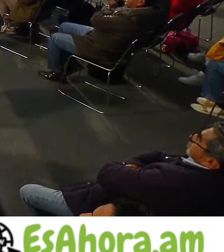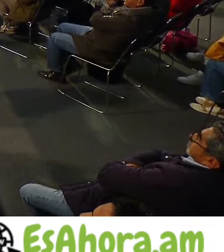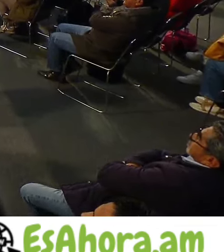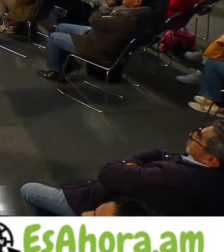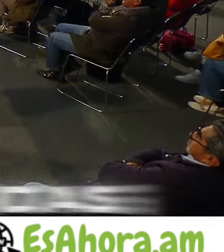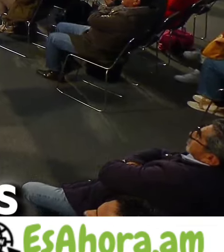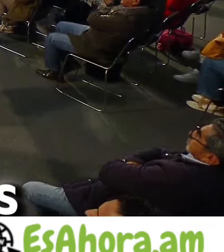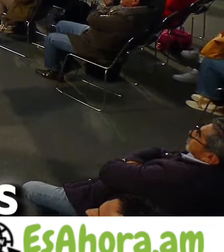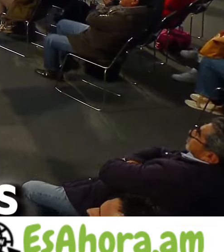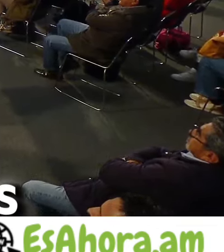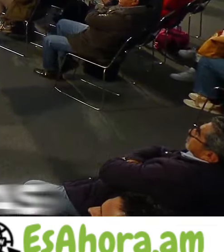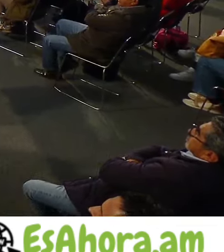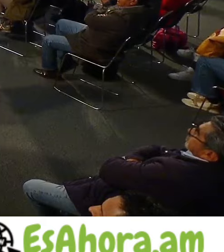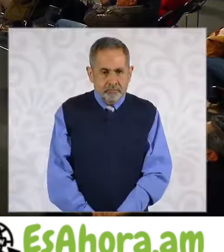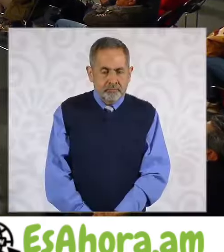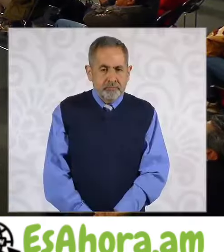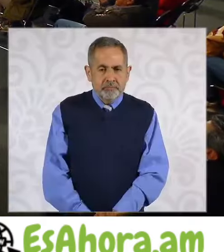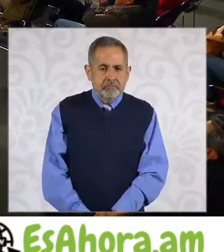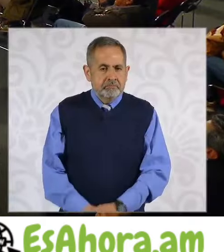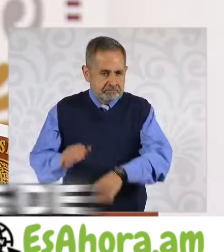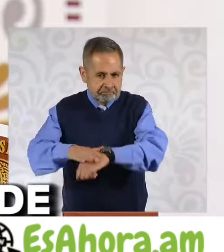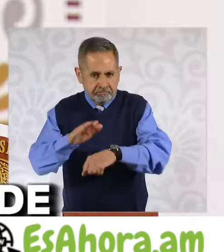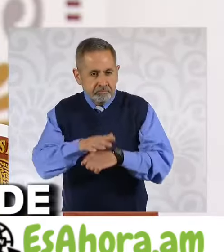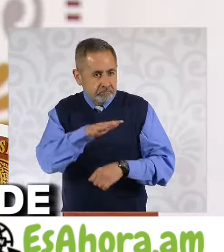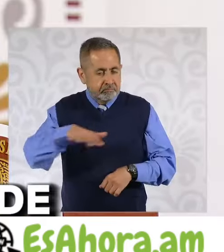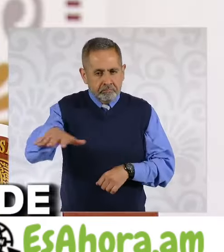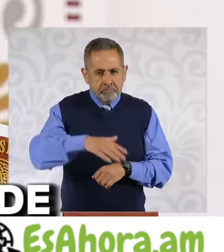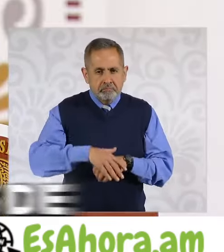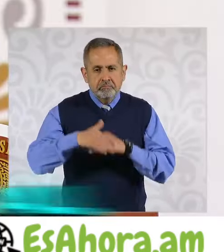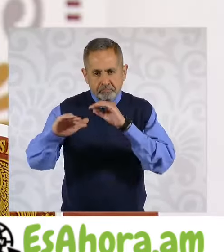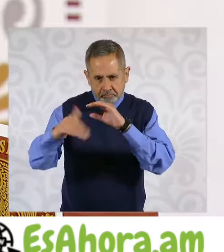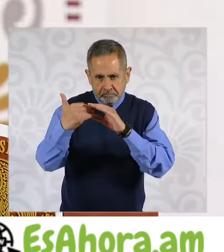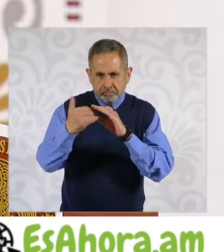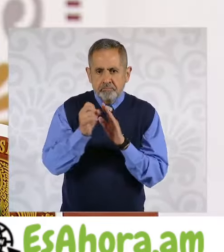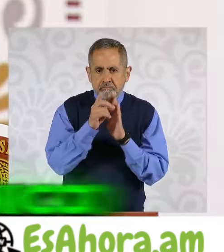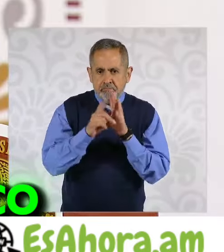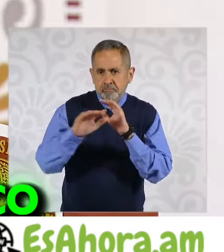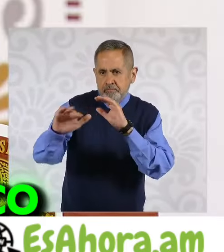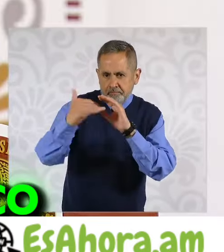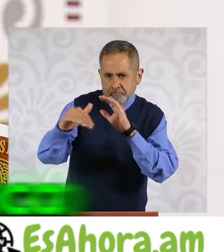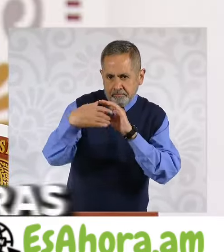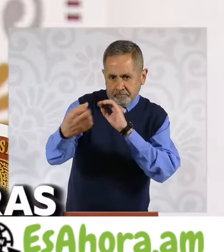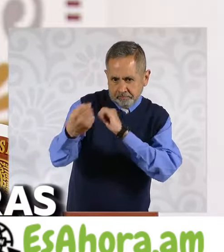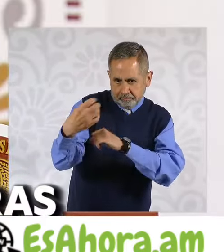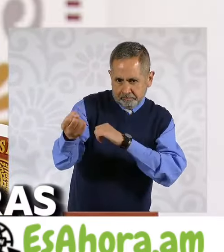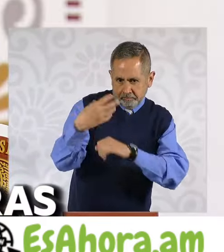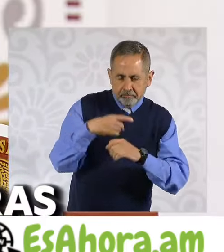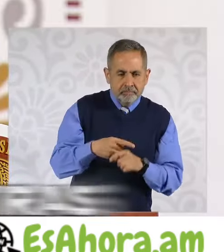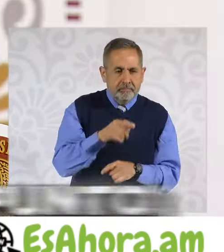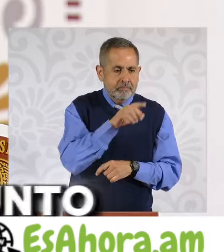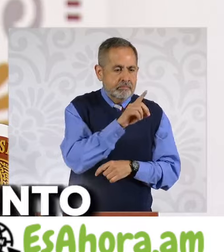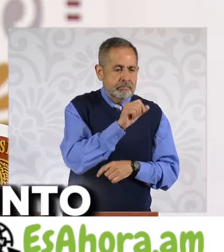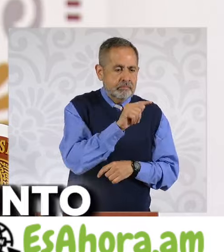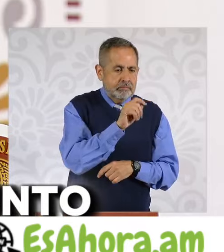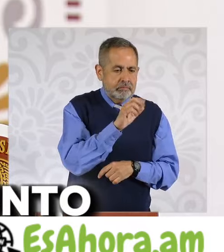Solo reiterar la invitación a todas y todos para que nos envíen solicitudes de desmentidos al correo electrónico